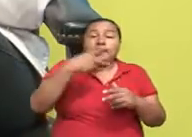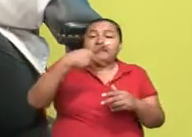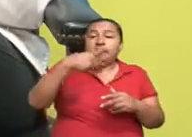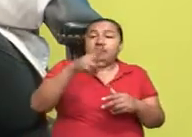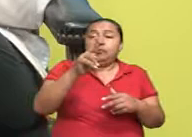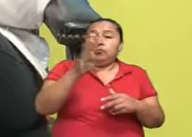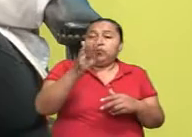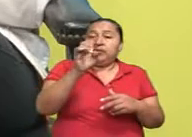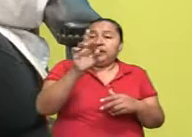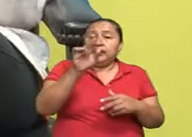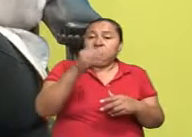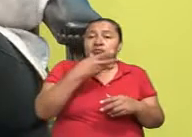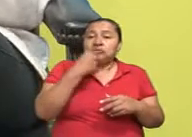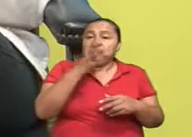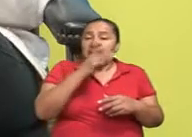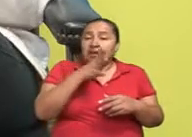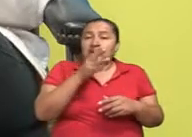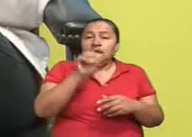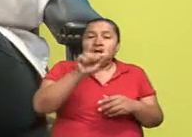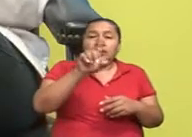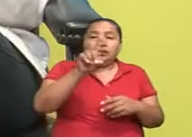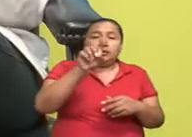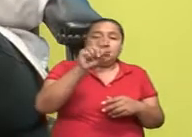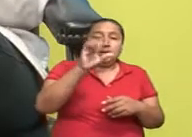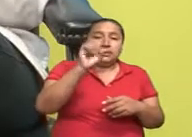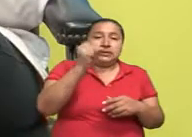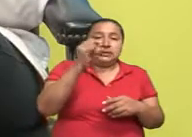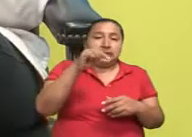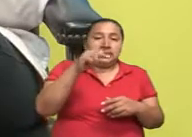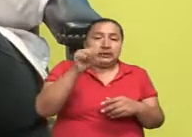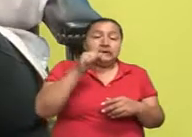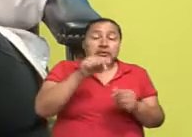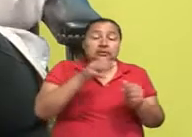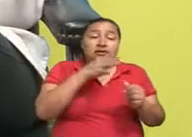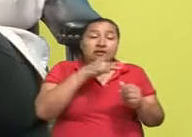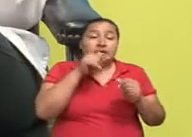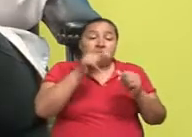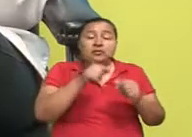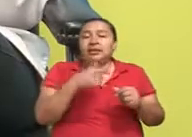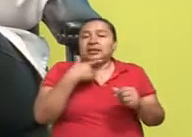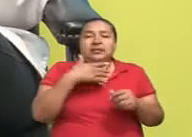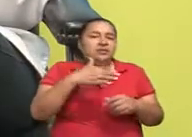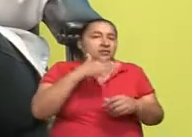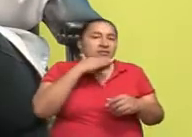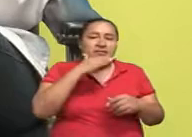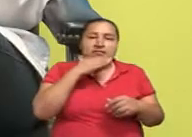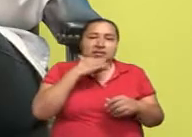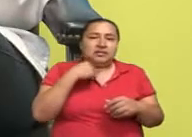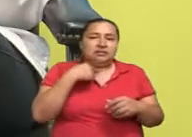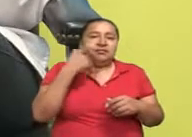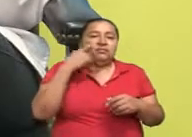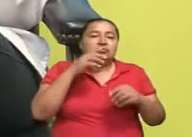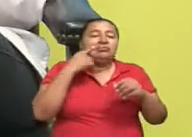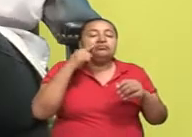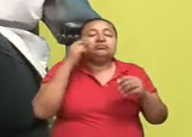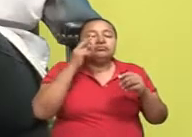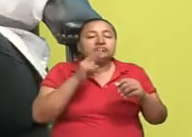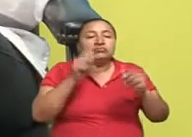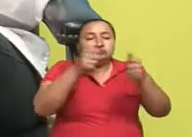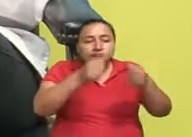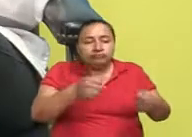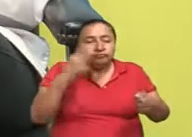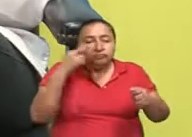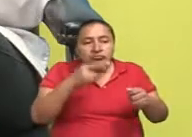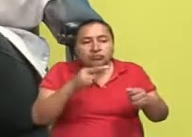púberes, o etapa adolescente, para que se entienda, es difícil de que se deje examinar, ya sea por el